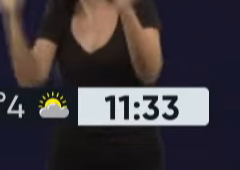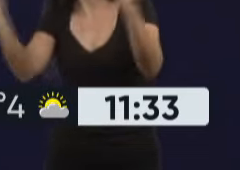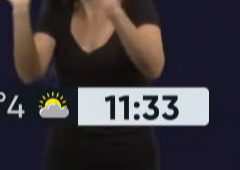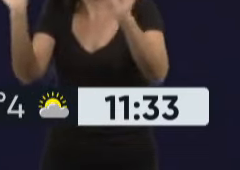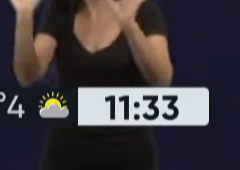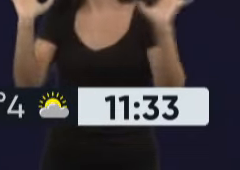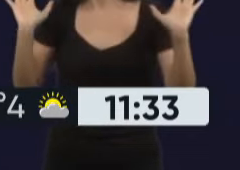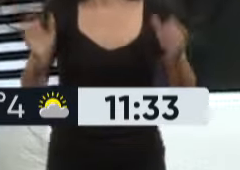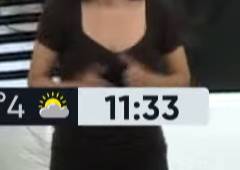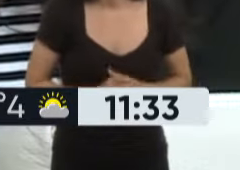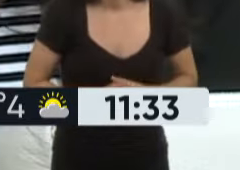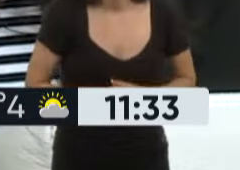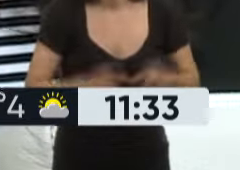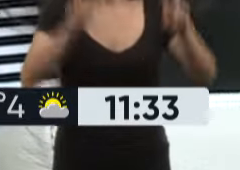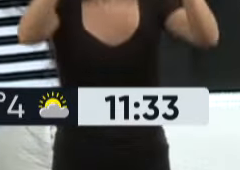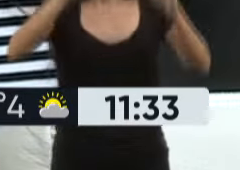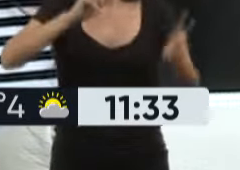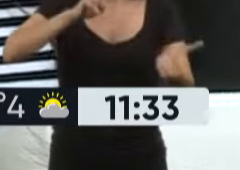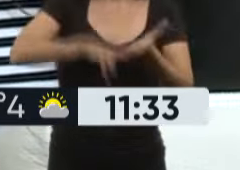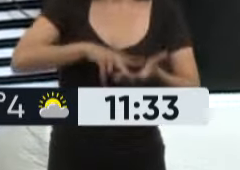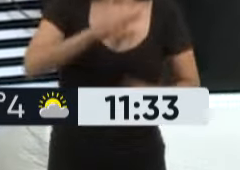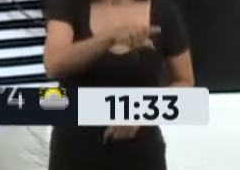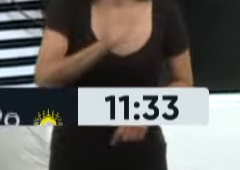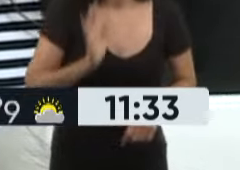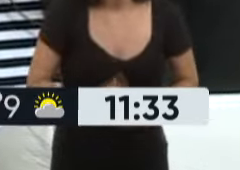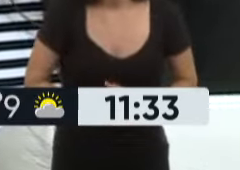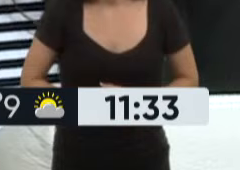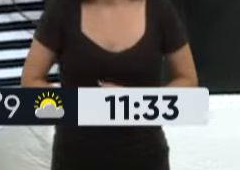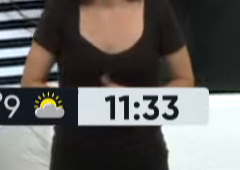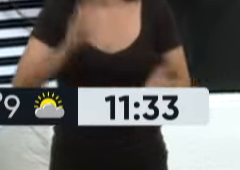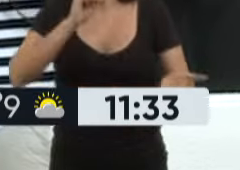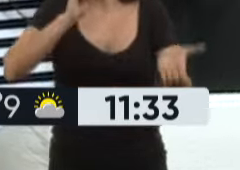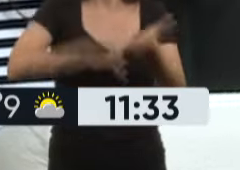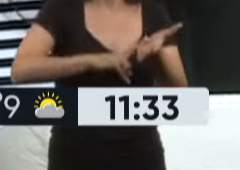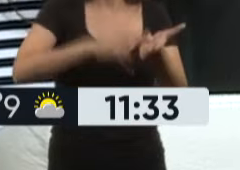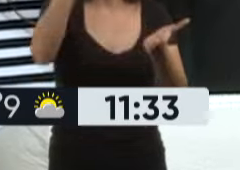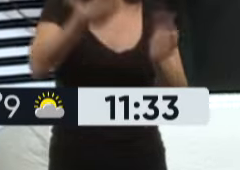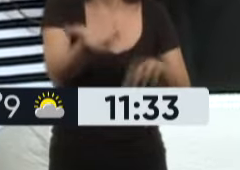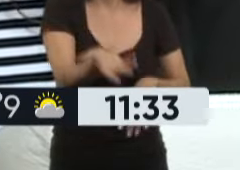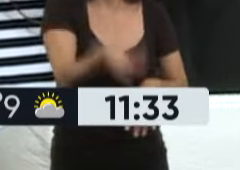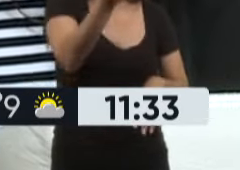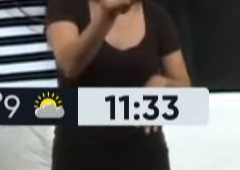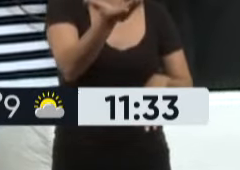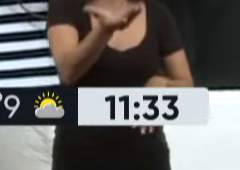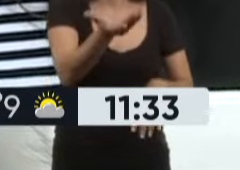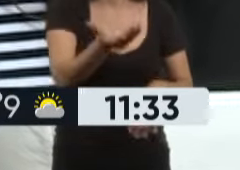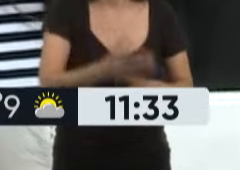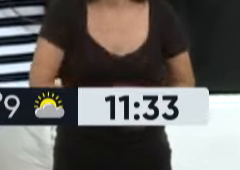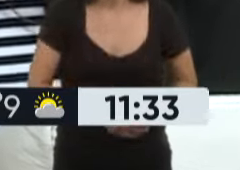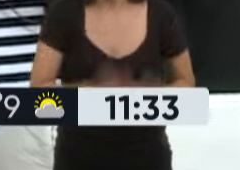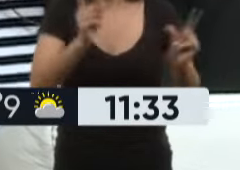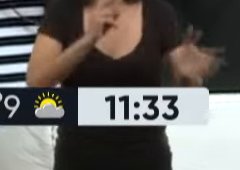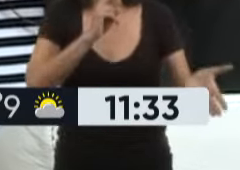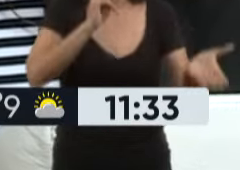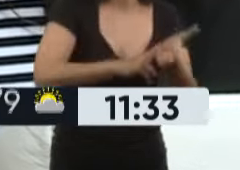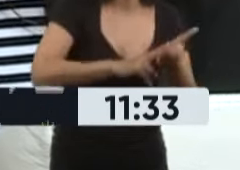que los impuestos eh que se aumentaron en no son